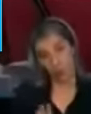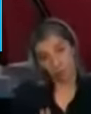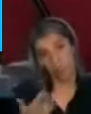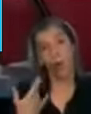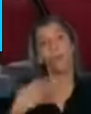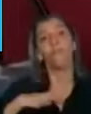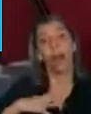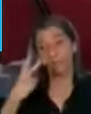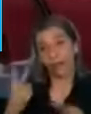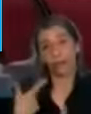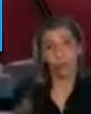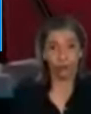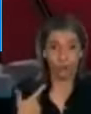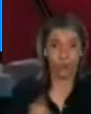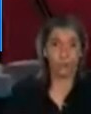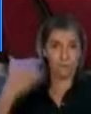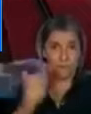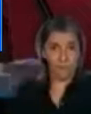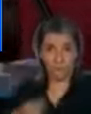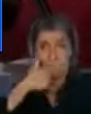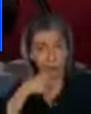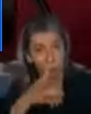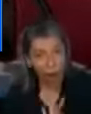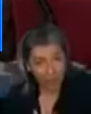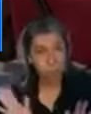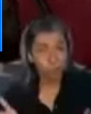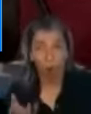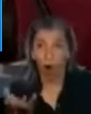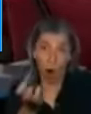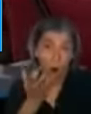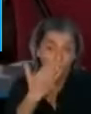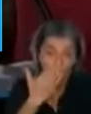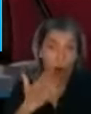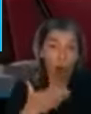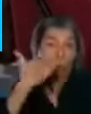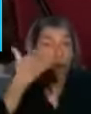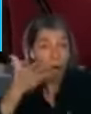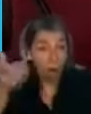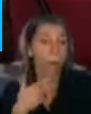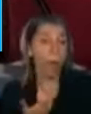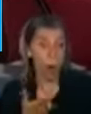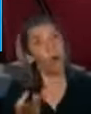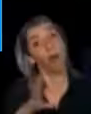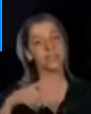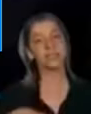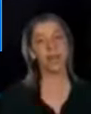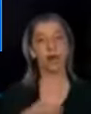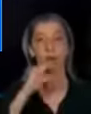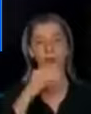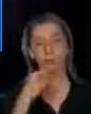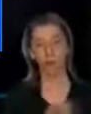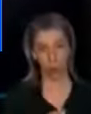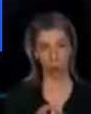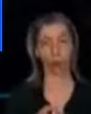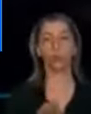de ayer le resultó mucho más conveniente a Bullrich que a los otros candidatos. Claro. Digo, porque sí, hicieron, sí, hablar de seguridad